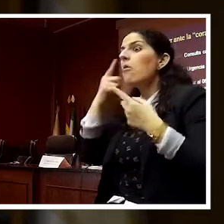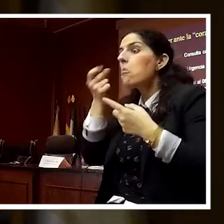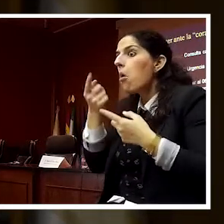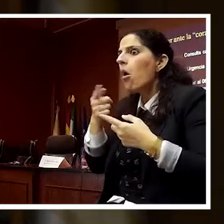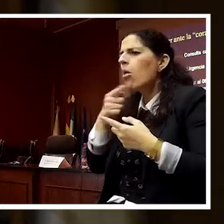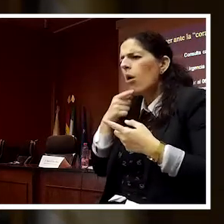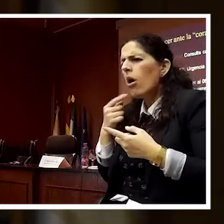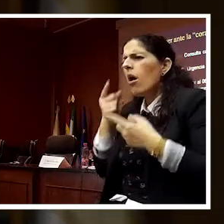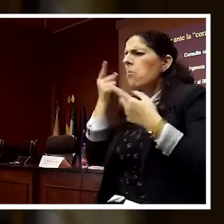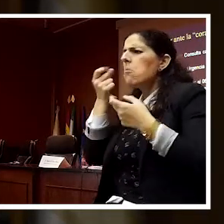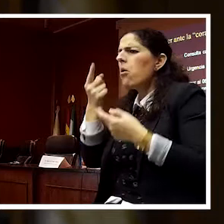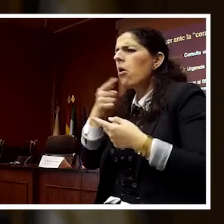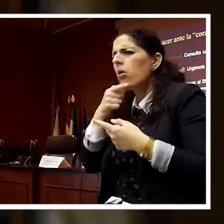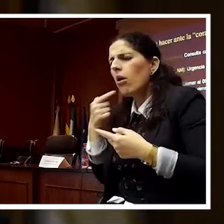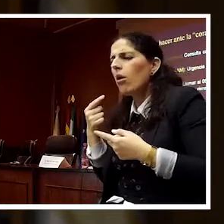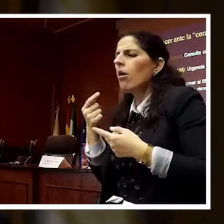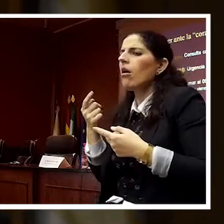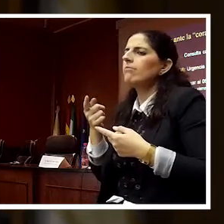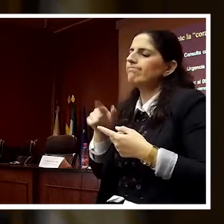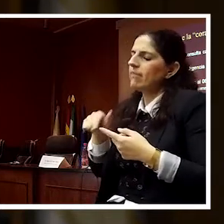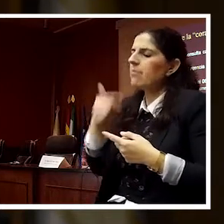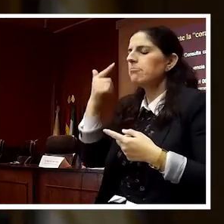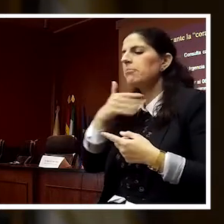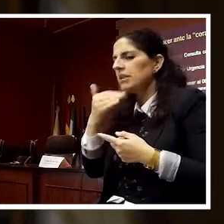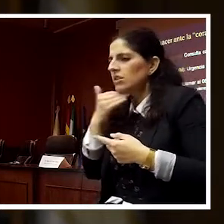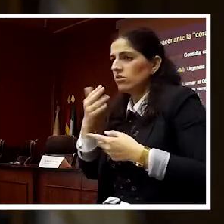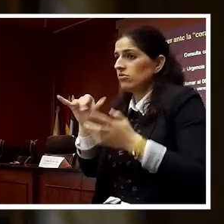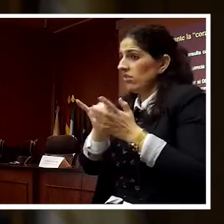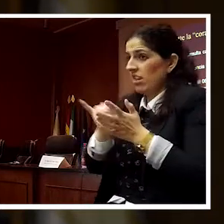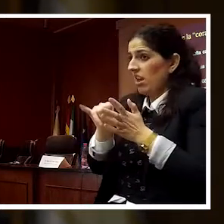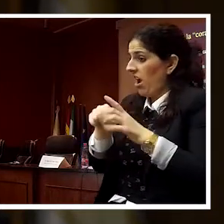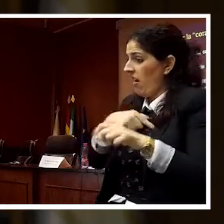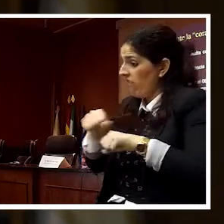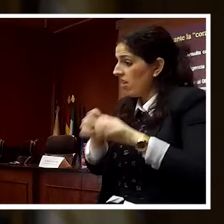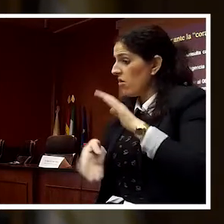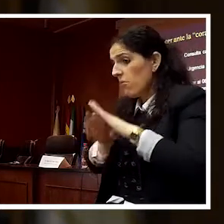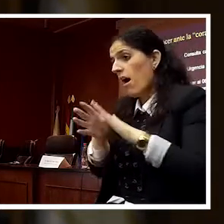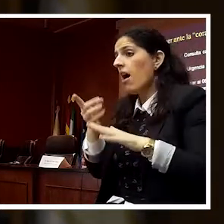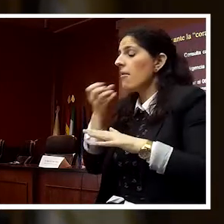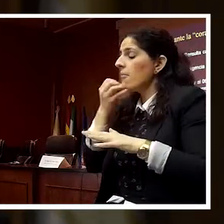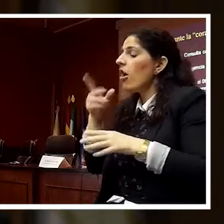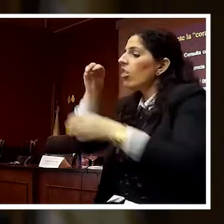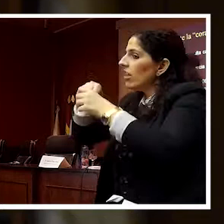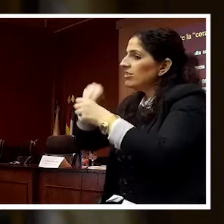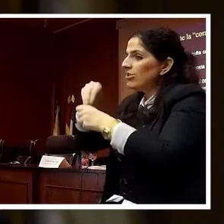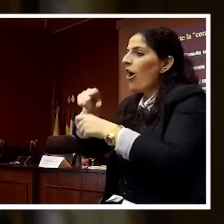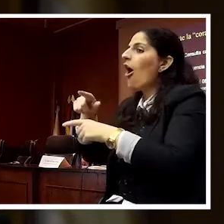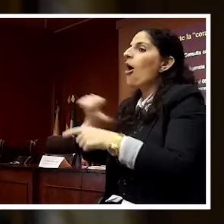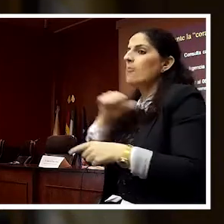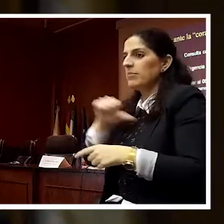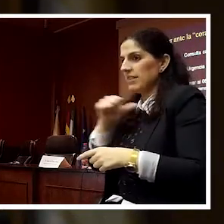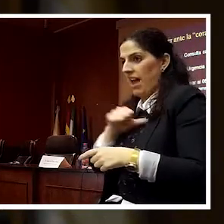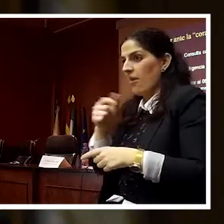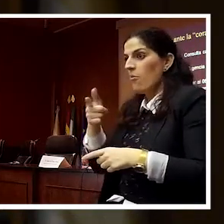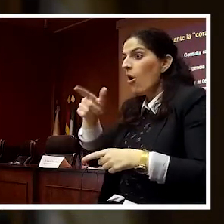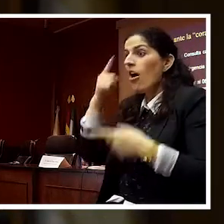situación de emergencia, ya es una situación en la que es mejor estar en el ámbito hospitalario, porque